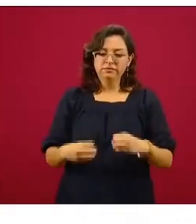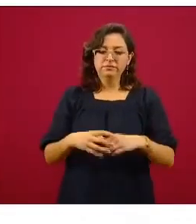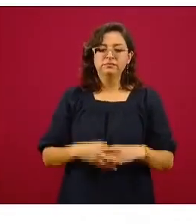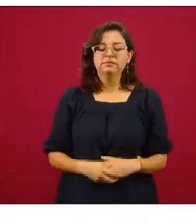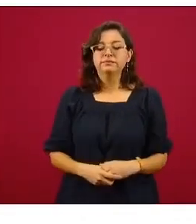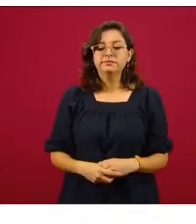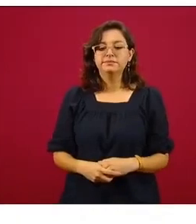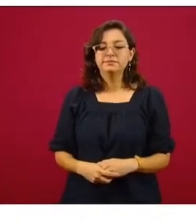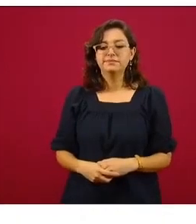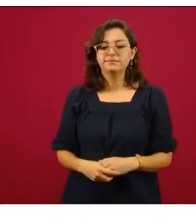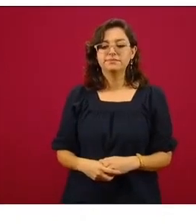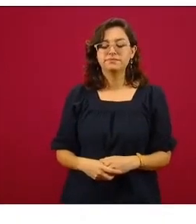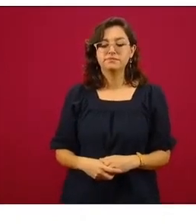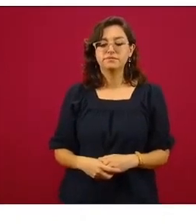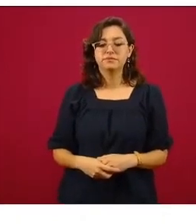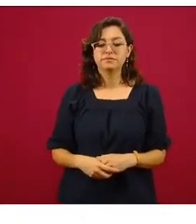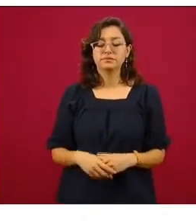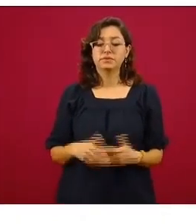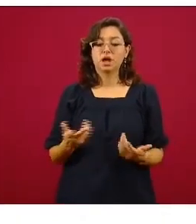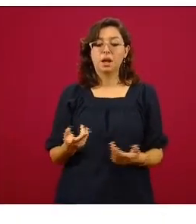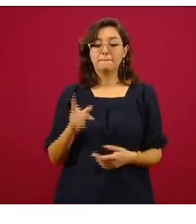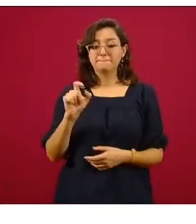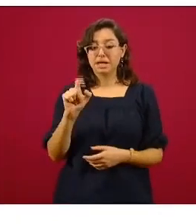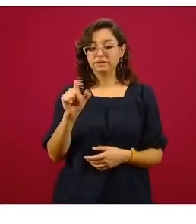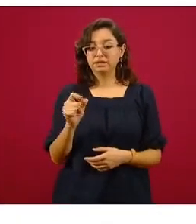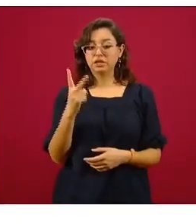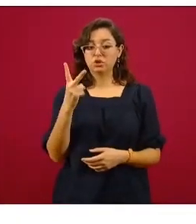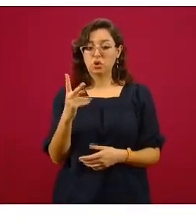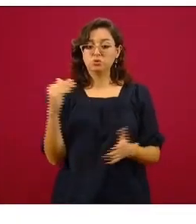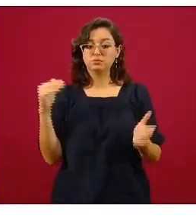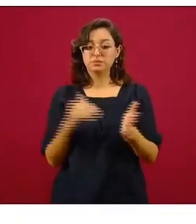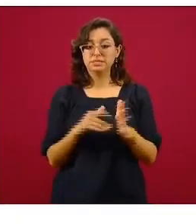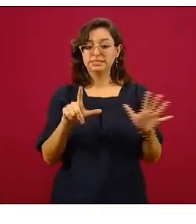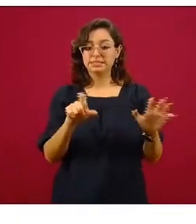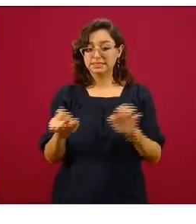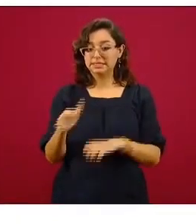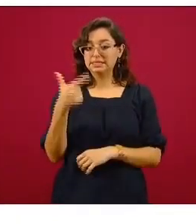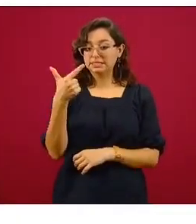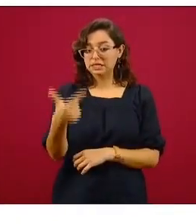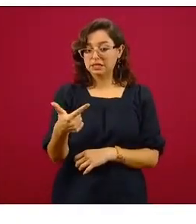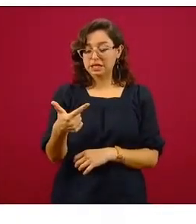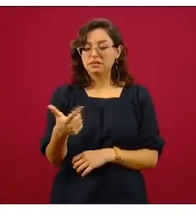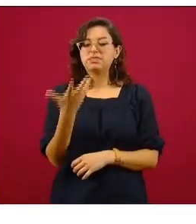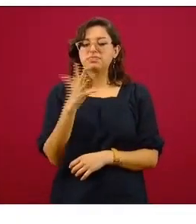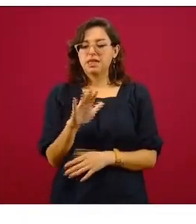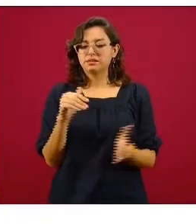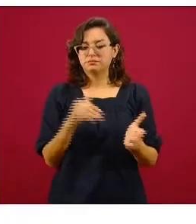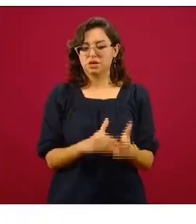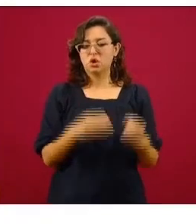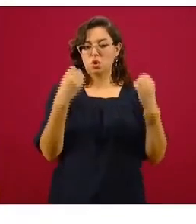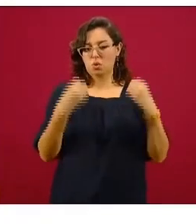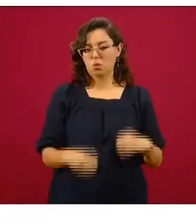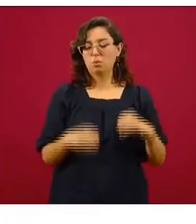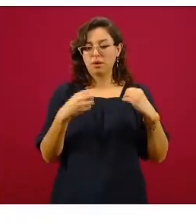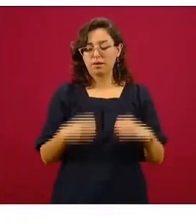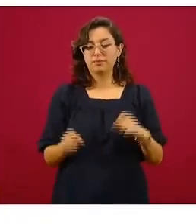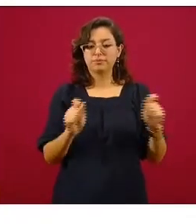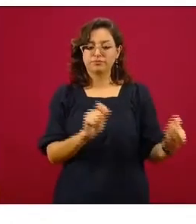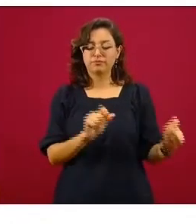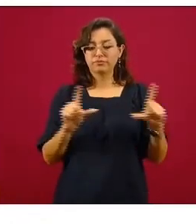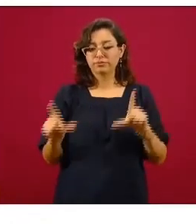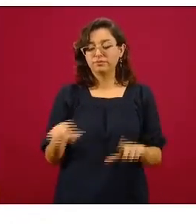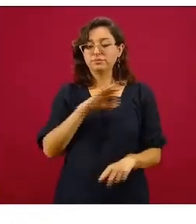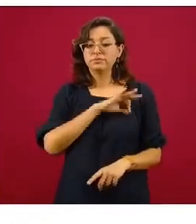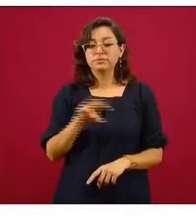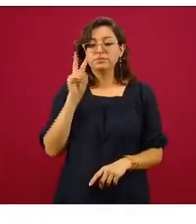22.707 que en un momento se encontraban disponibles y listas para atender a estos pacientes. En la siguiente diapositiva podemos ver cómo